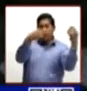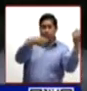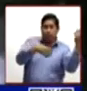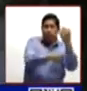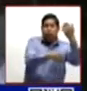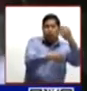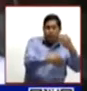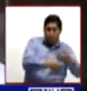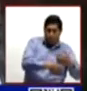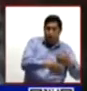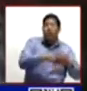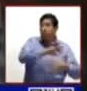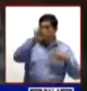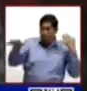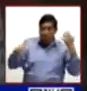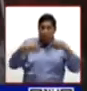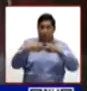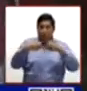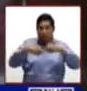se desenergizó,